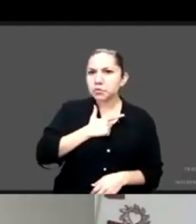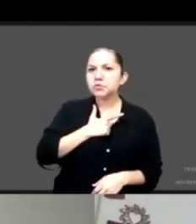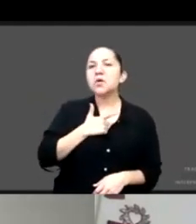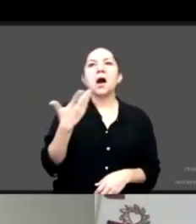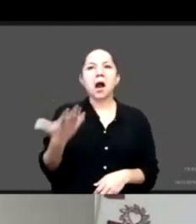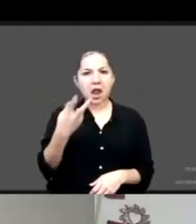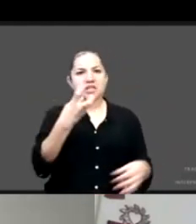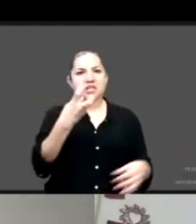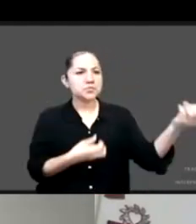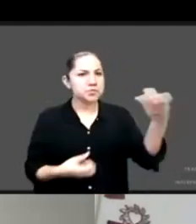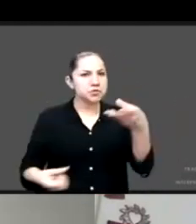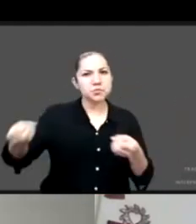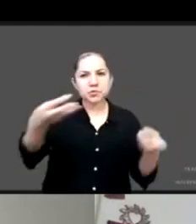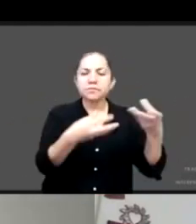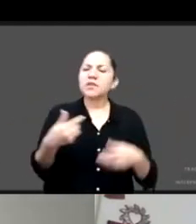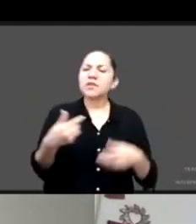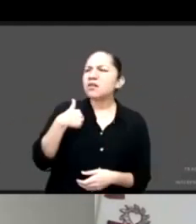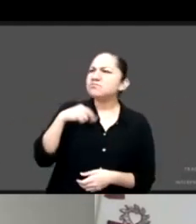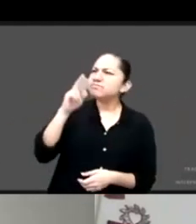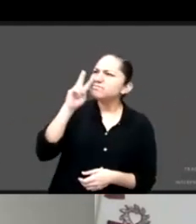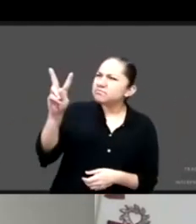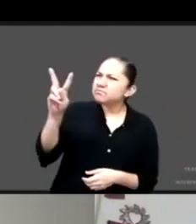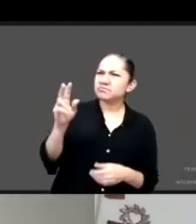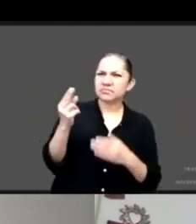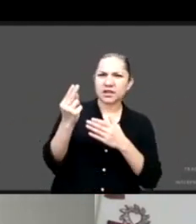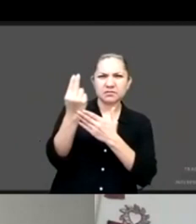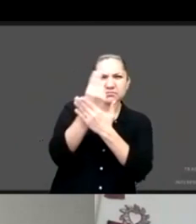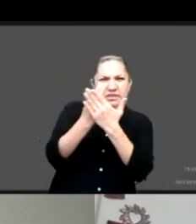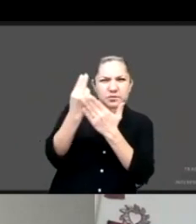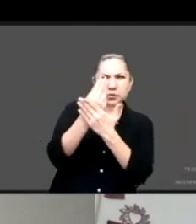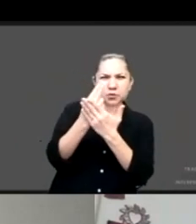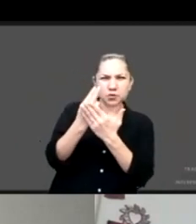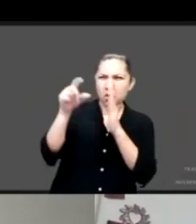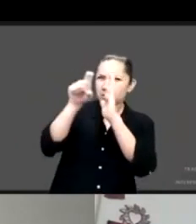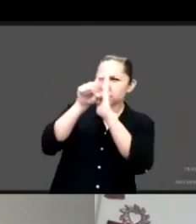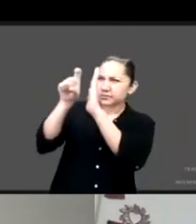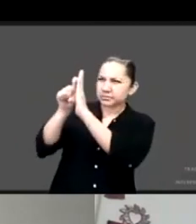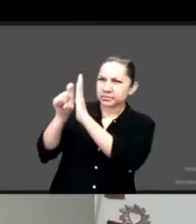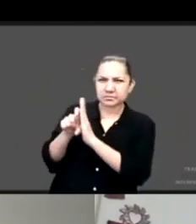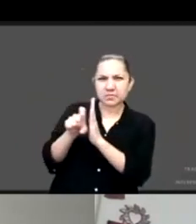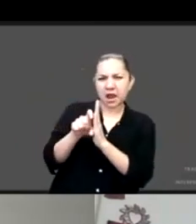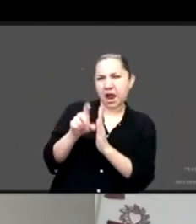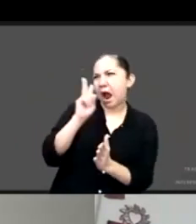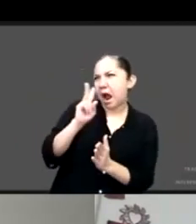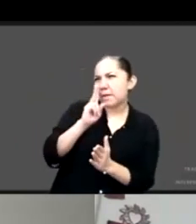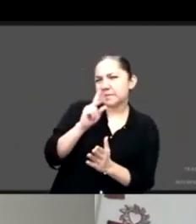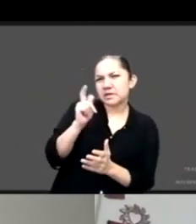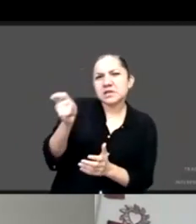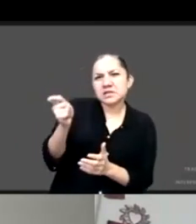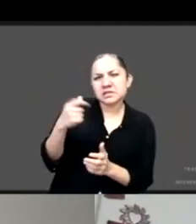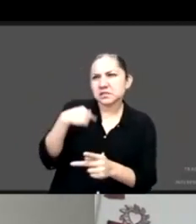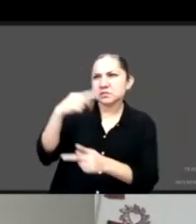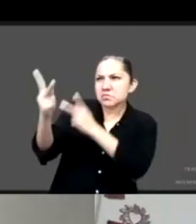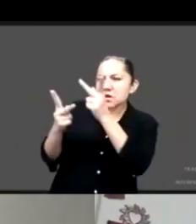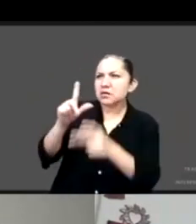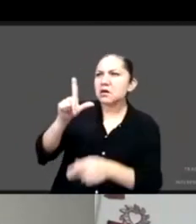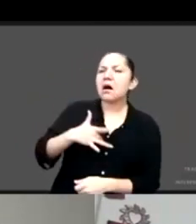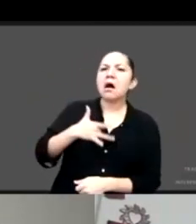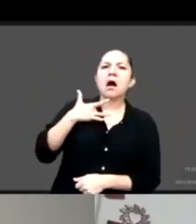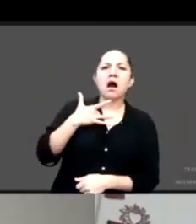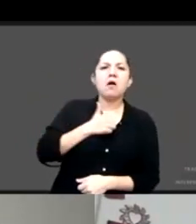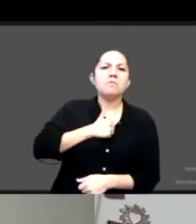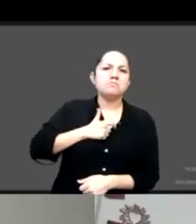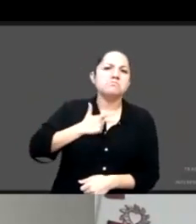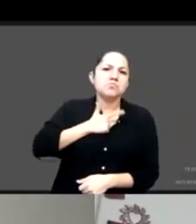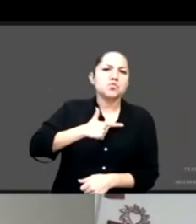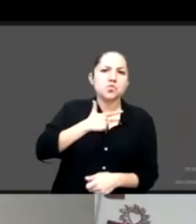en la tela. Me acerqué a preguntar y así me inicié en la práctica. Y creo que esto lo pongo como ejemplo de la agencia cultural,